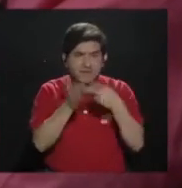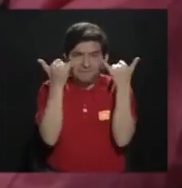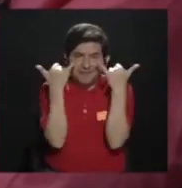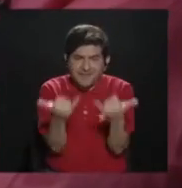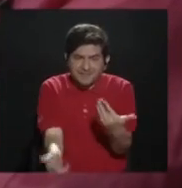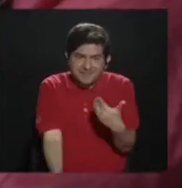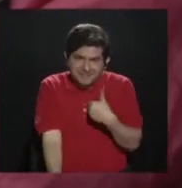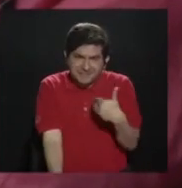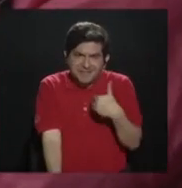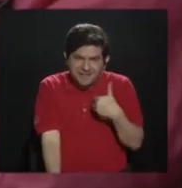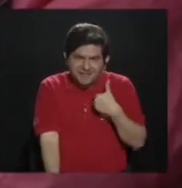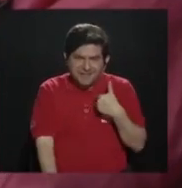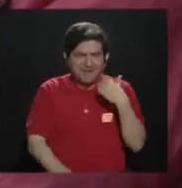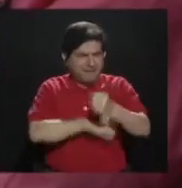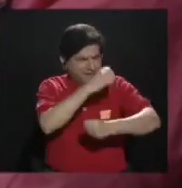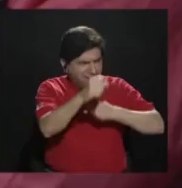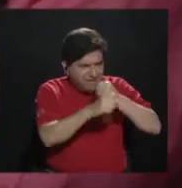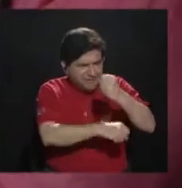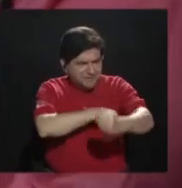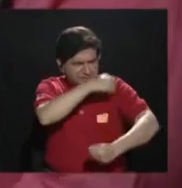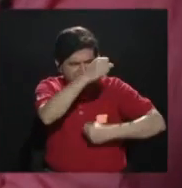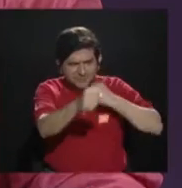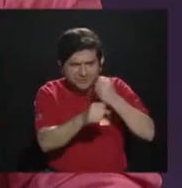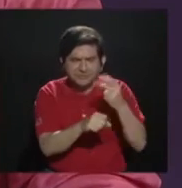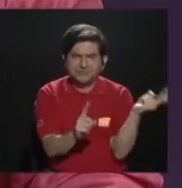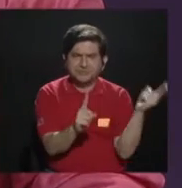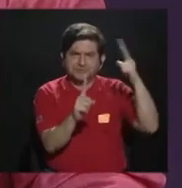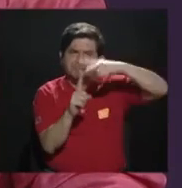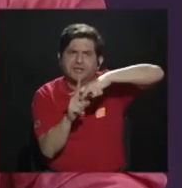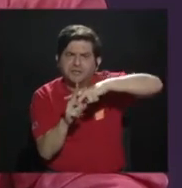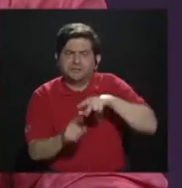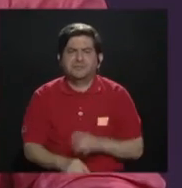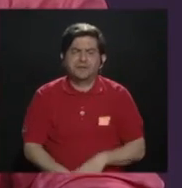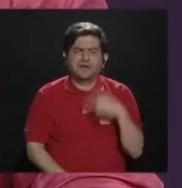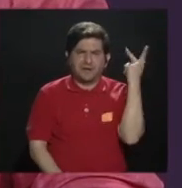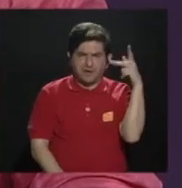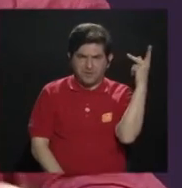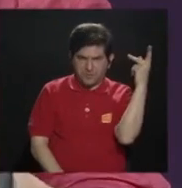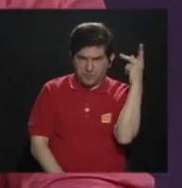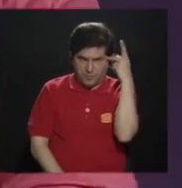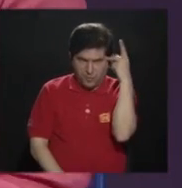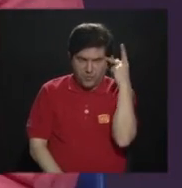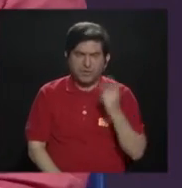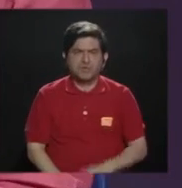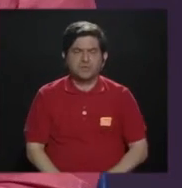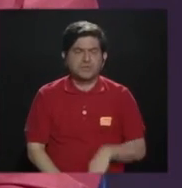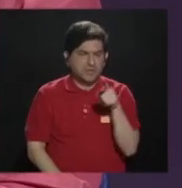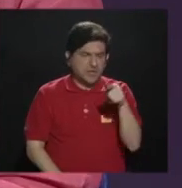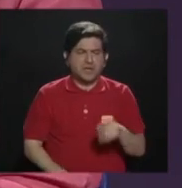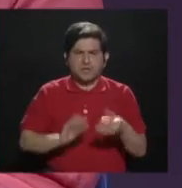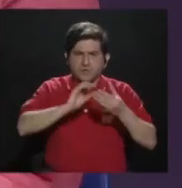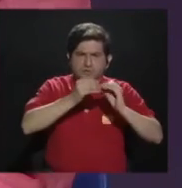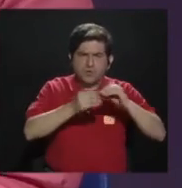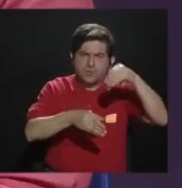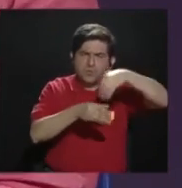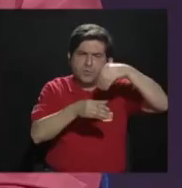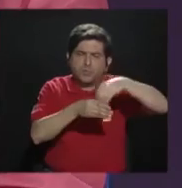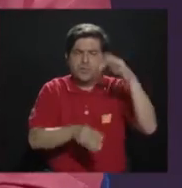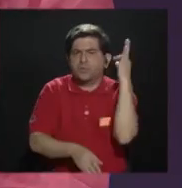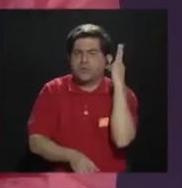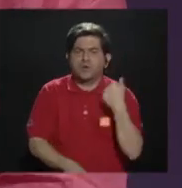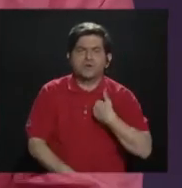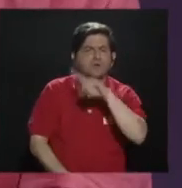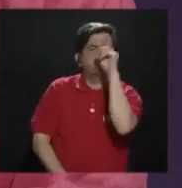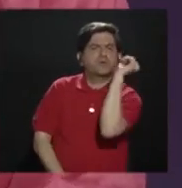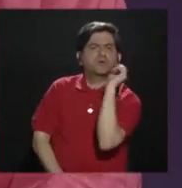tiene bastantes años de estar ejecutando, digamos, la política de las cuotas de las mujeres. Y entonces yo te pregunto